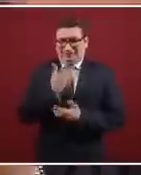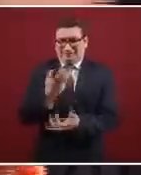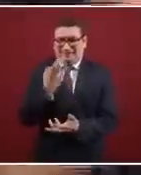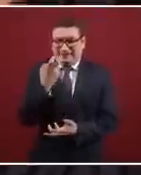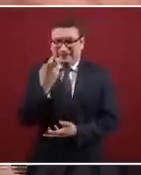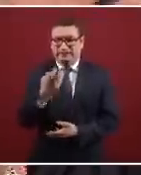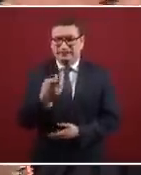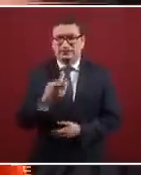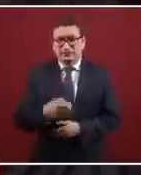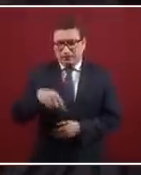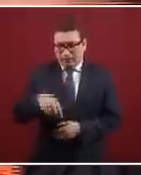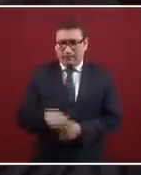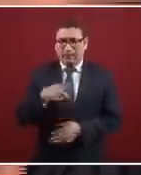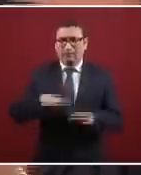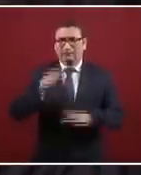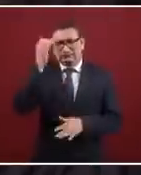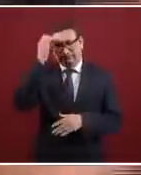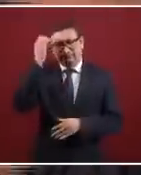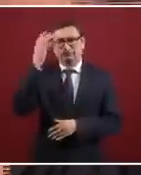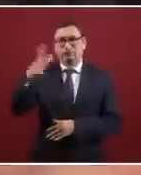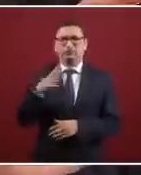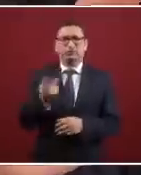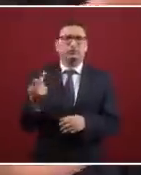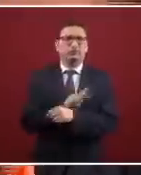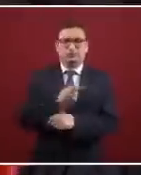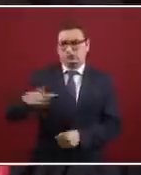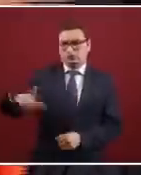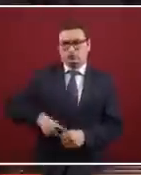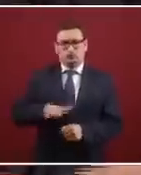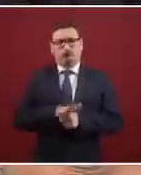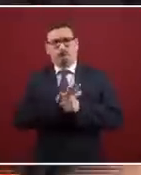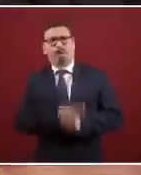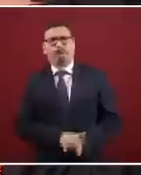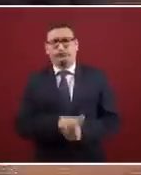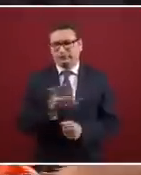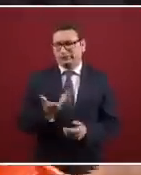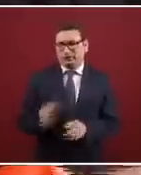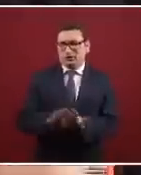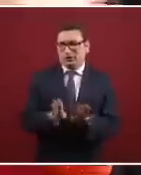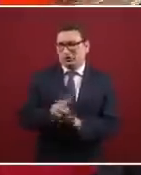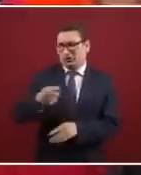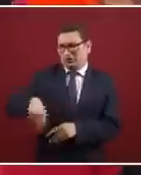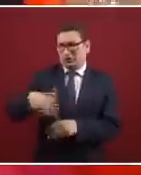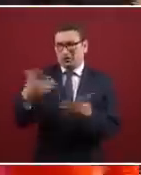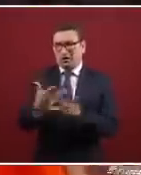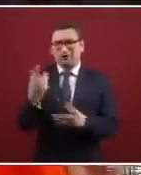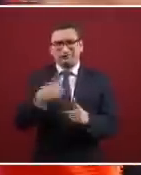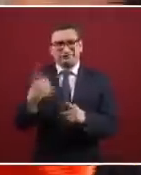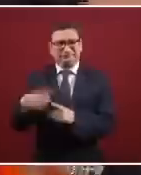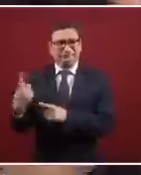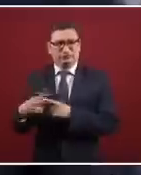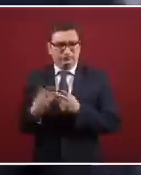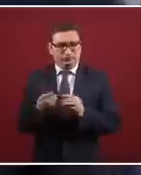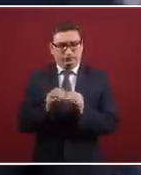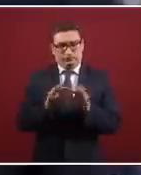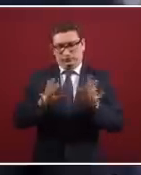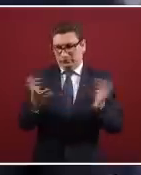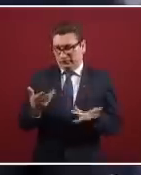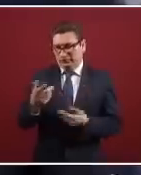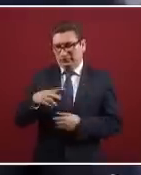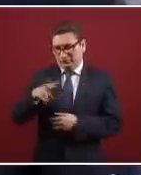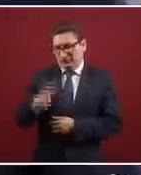que se nos olvida. ¿Cuál era la represión del Estado? ¿Hasta dónde podían llegar? Y no se diga por la vía, porque